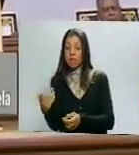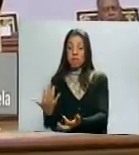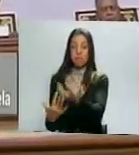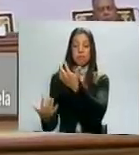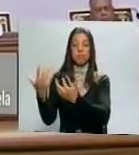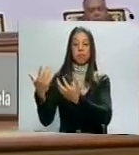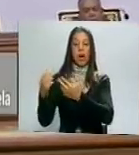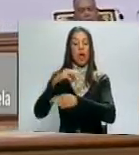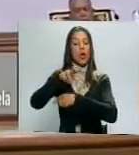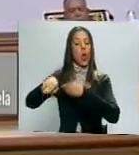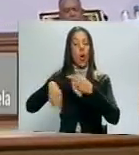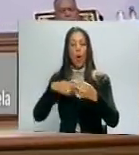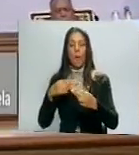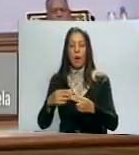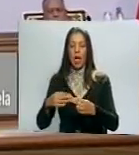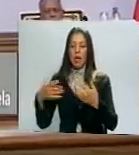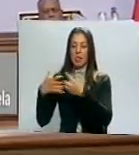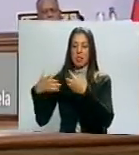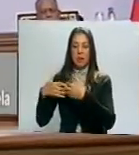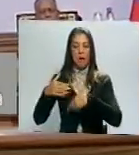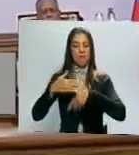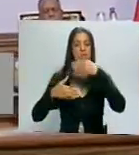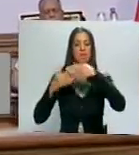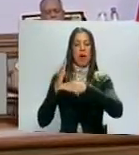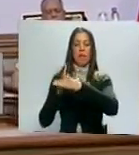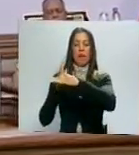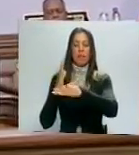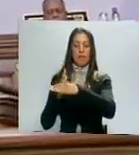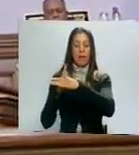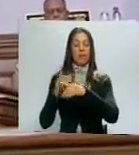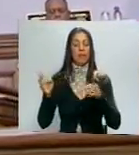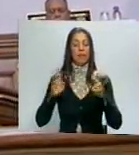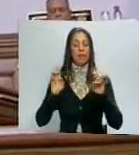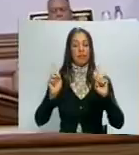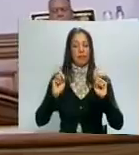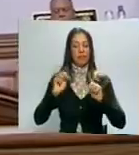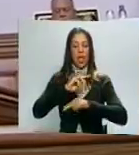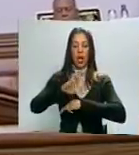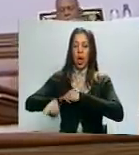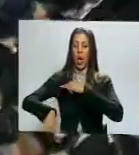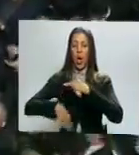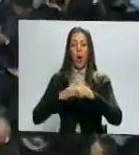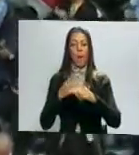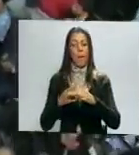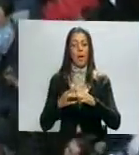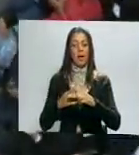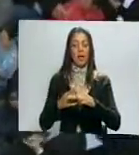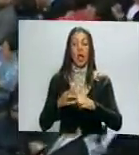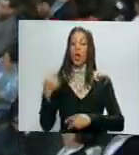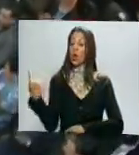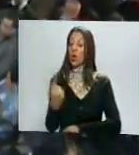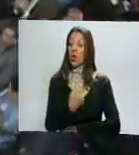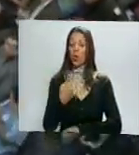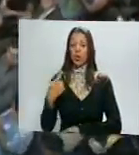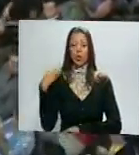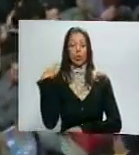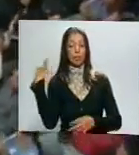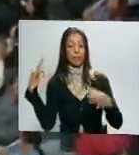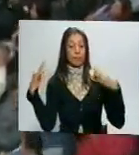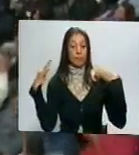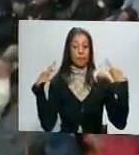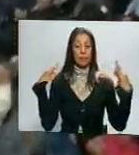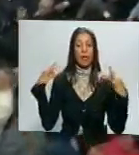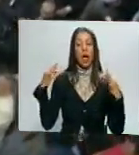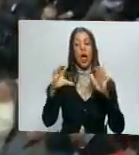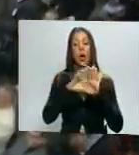nunca guarimbas. No lo vamos a permitir. No lo podemos permitir. Nosotros fuimos elegidos y elegidas